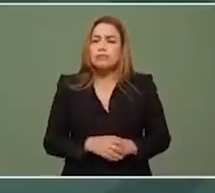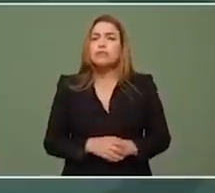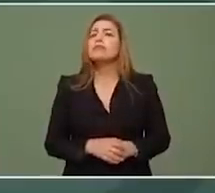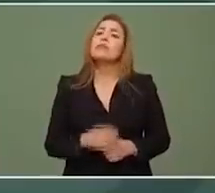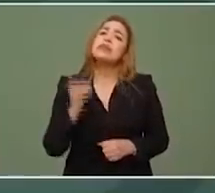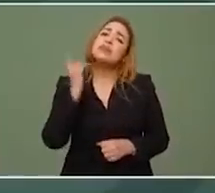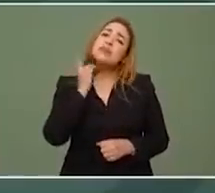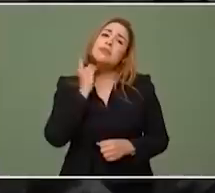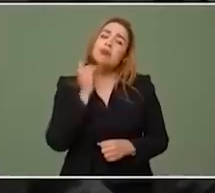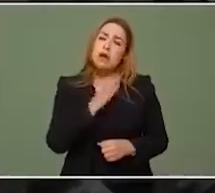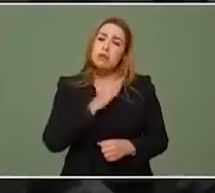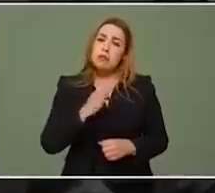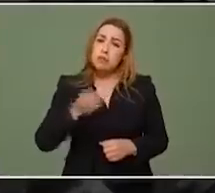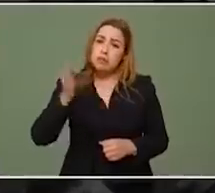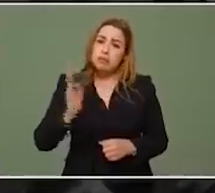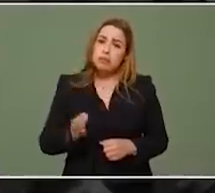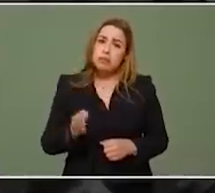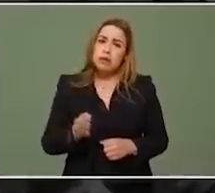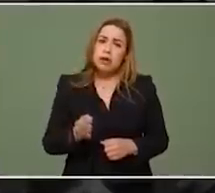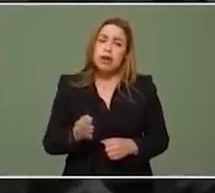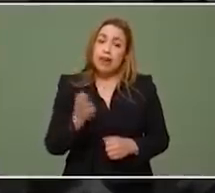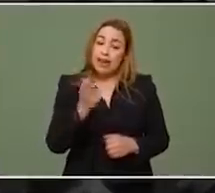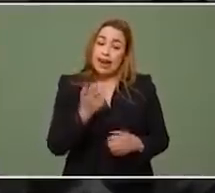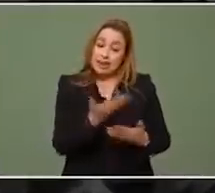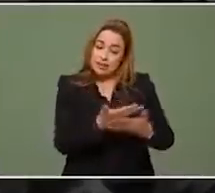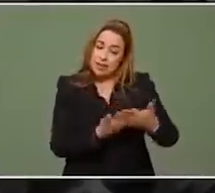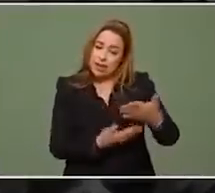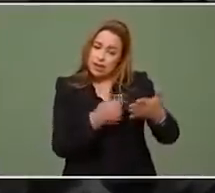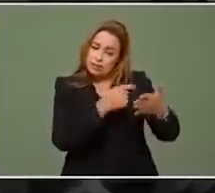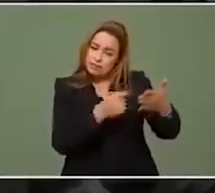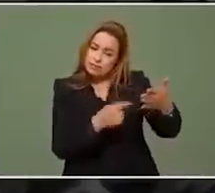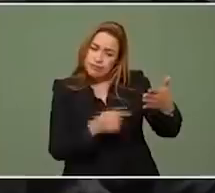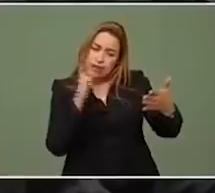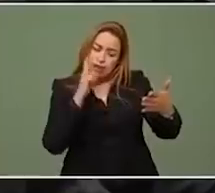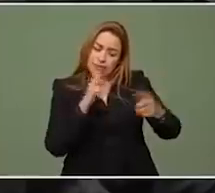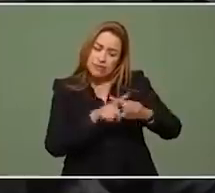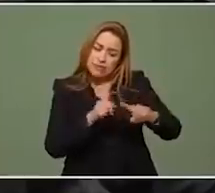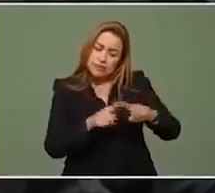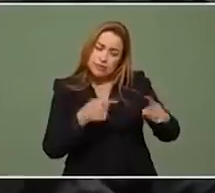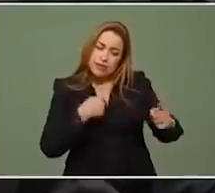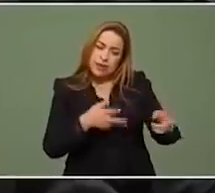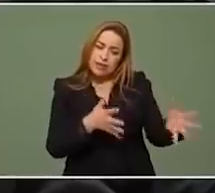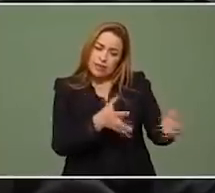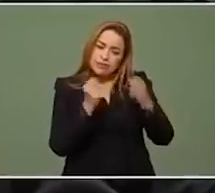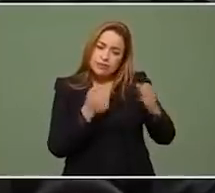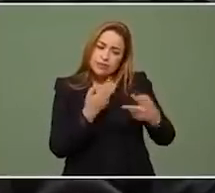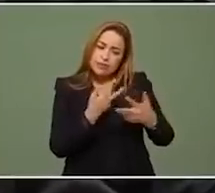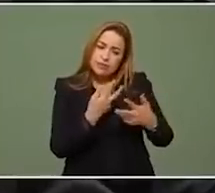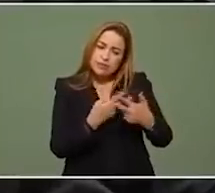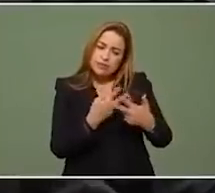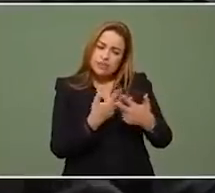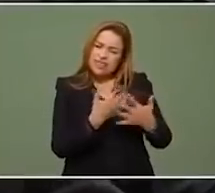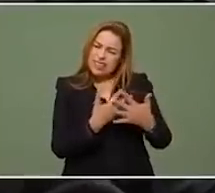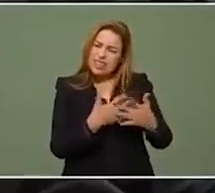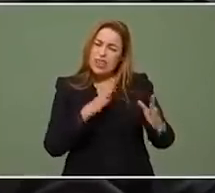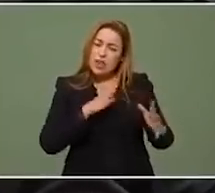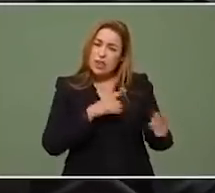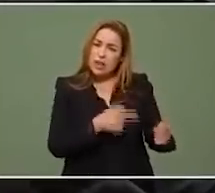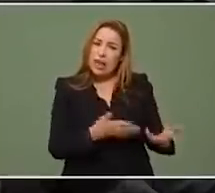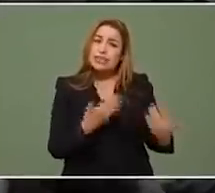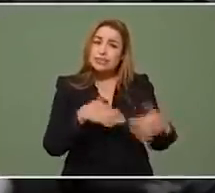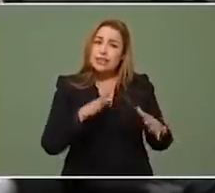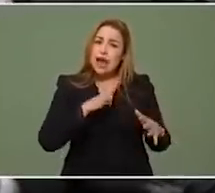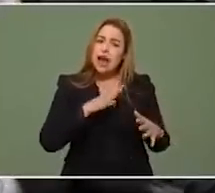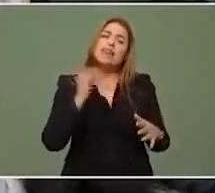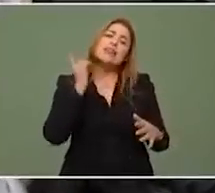aprobar este este catálogo bueno pues se utilizaron algunas algunos personajes algunos diputados que renunciaron